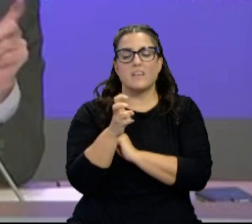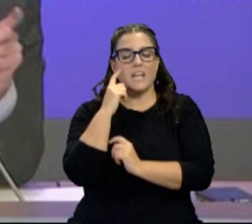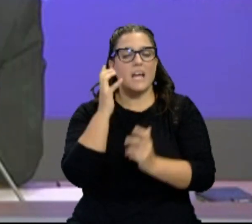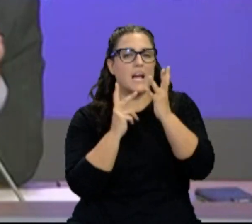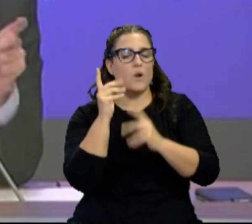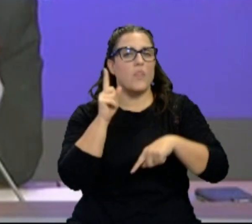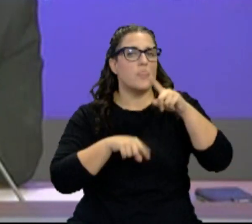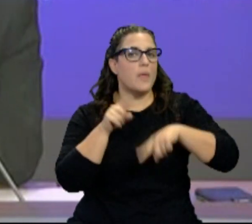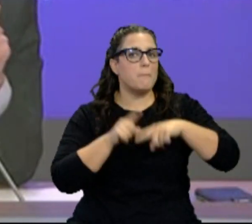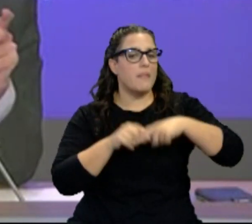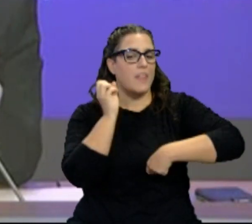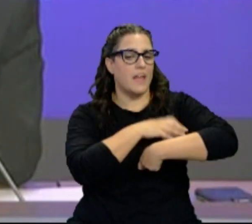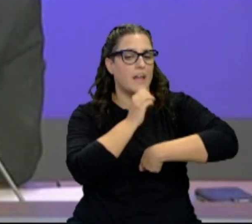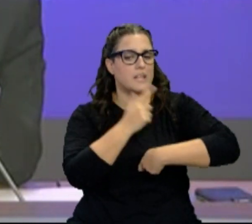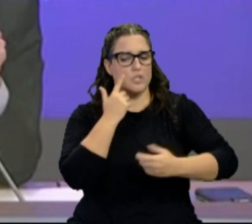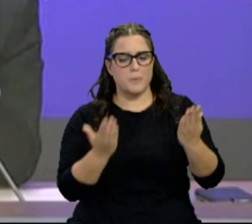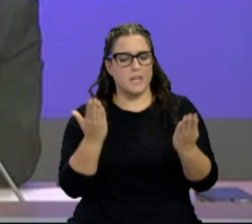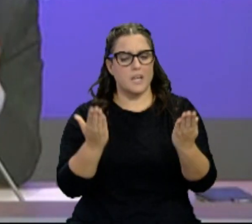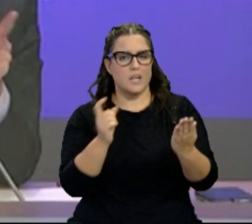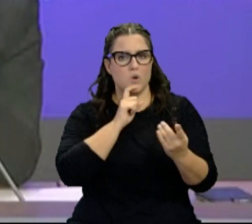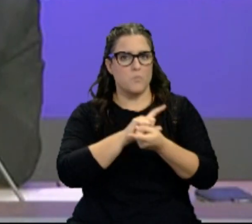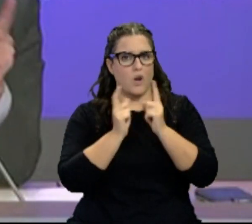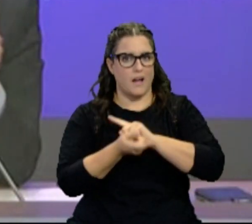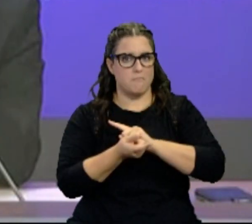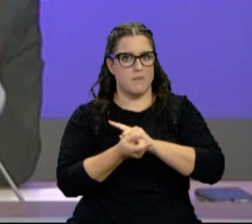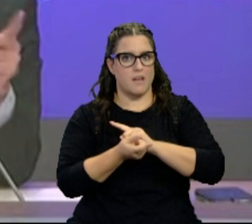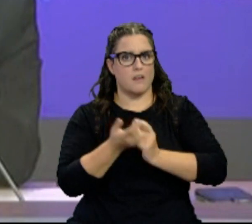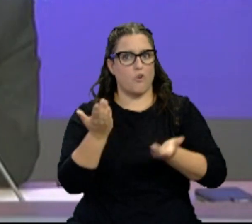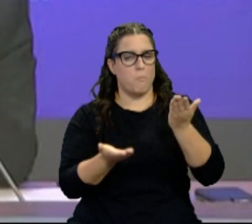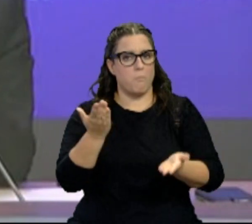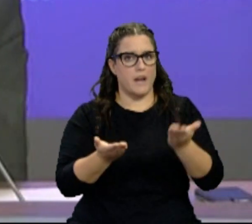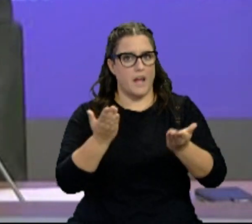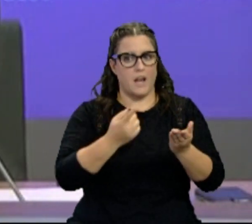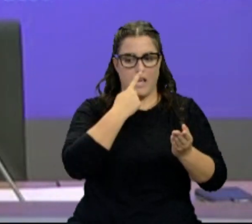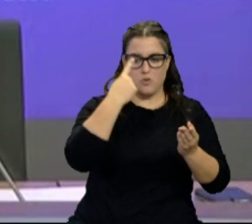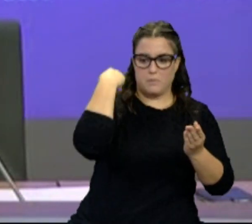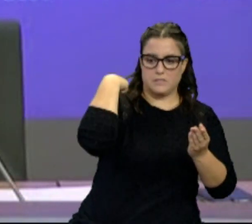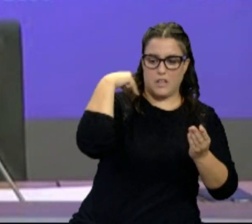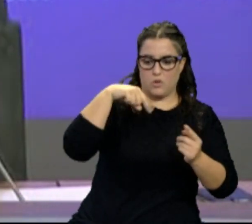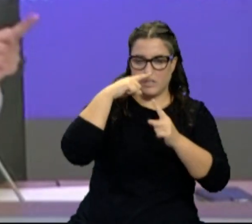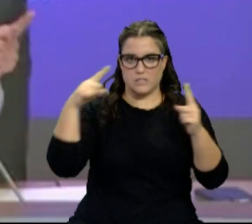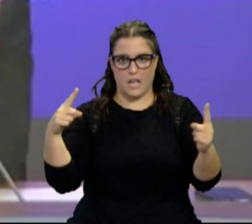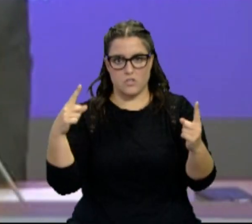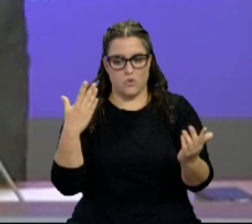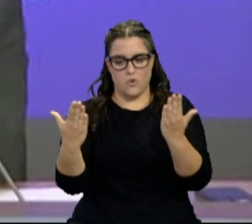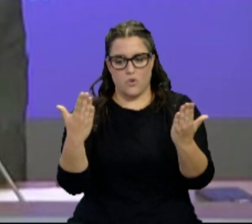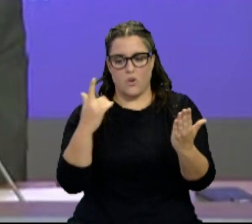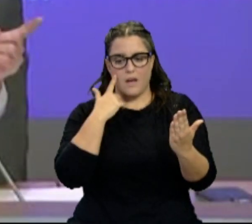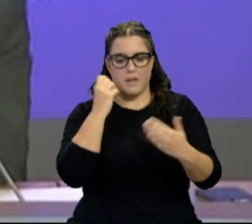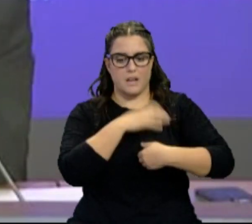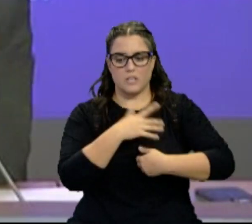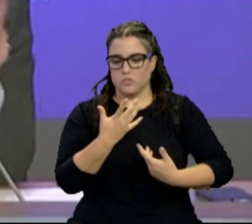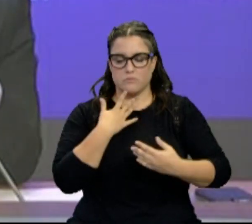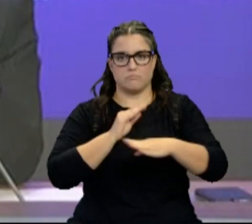en función de la modificación de los ingresos, comparando época pandemia con época no pandemia, ¿no? De ahí